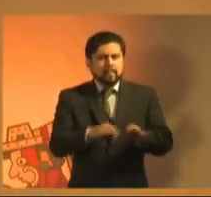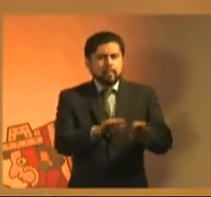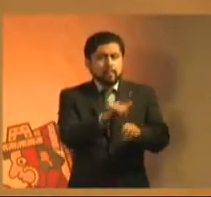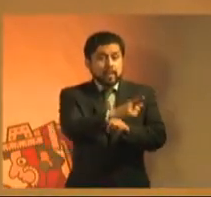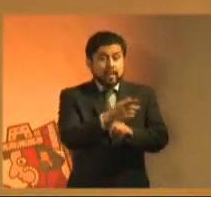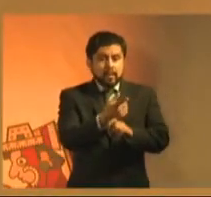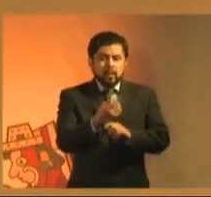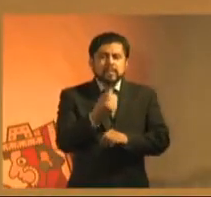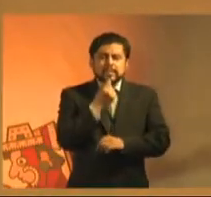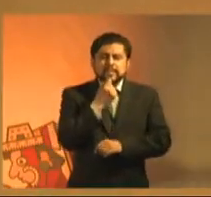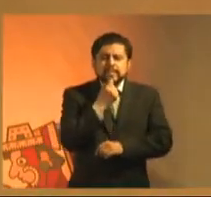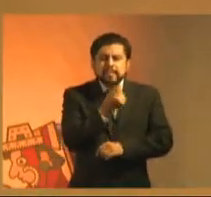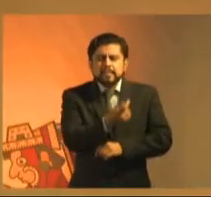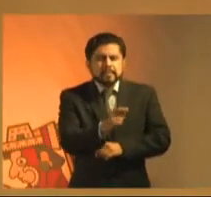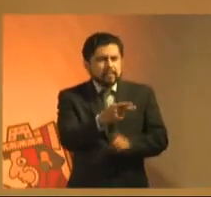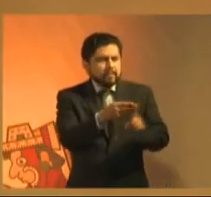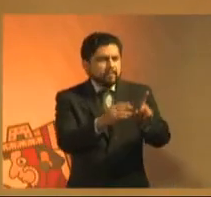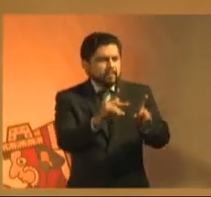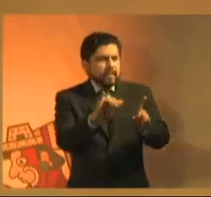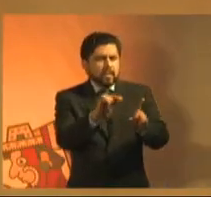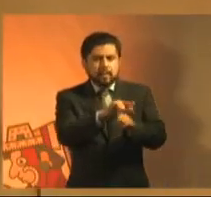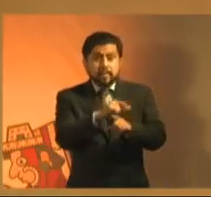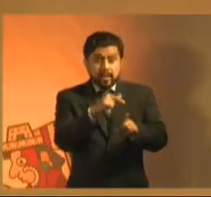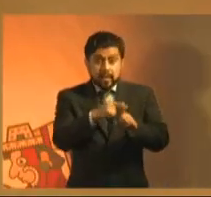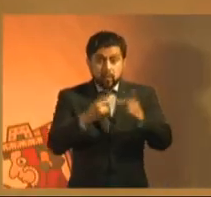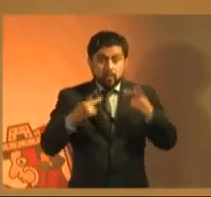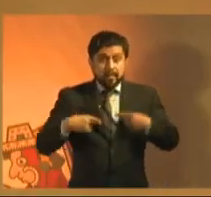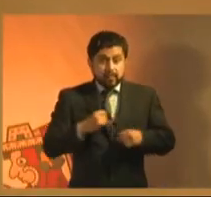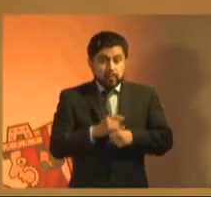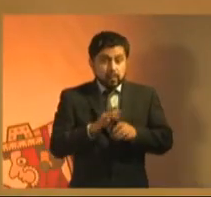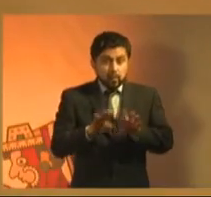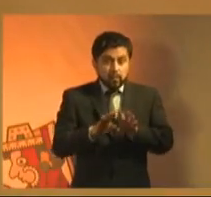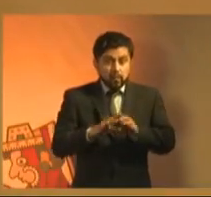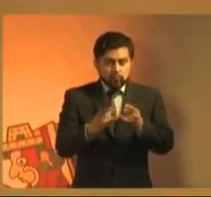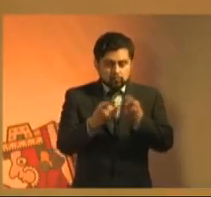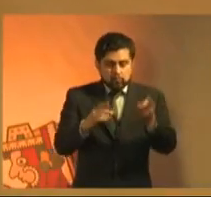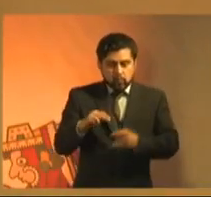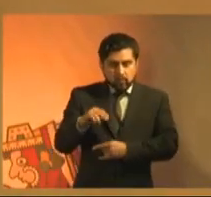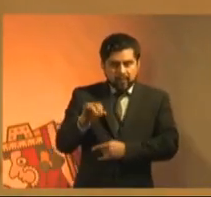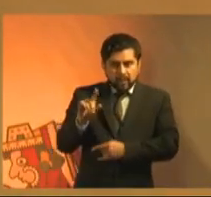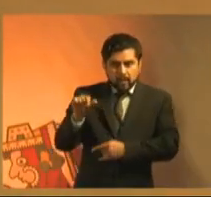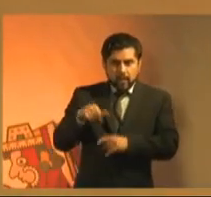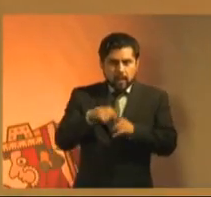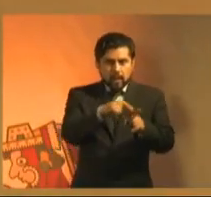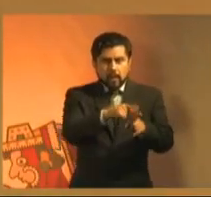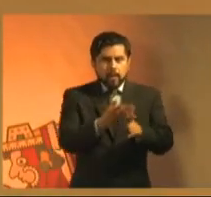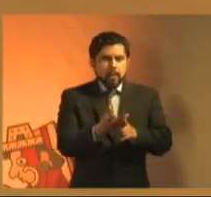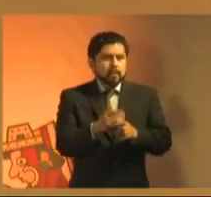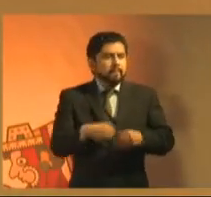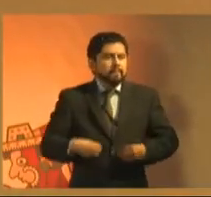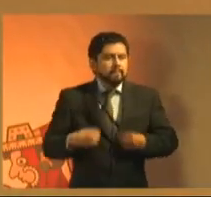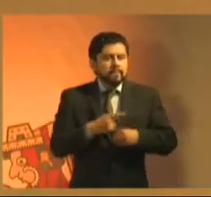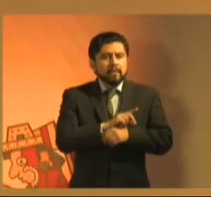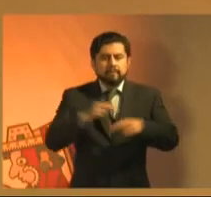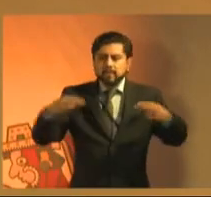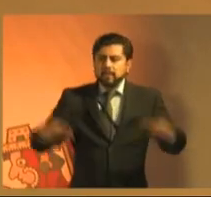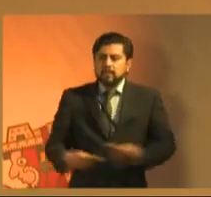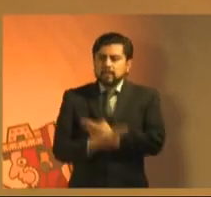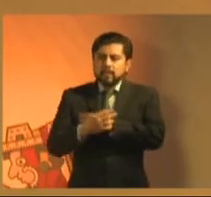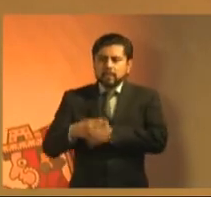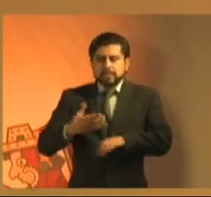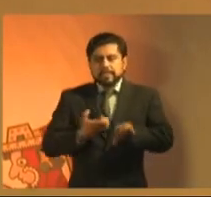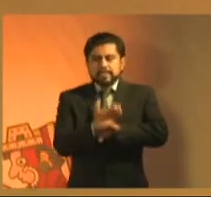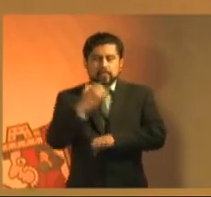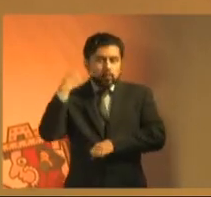felipe carrillo puerto es ya un personaje de novela el lésbica tco nace a fines del siglo